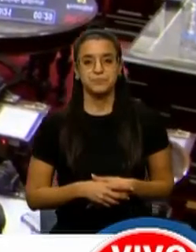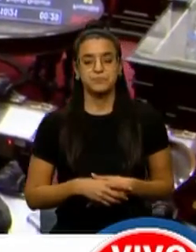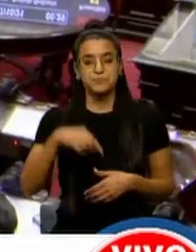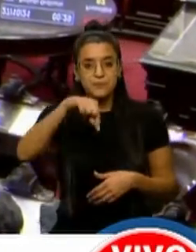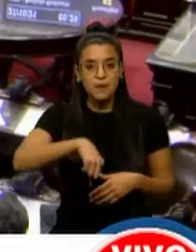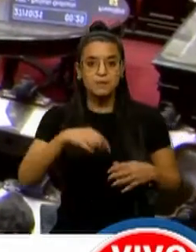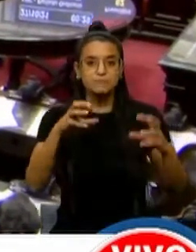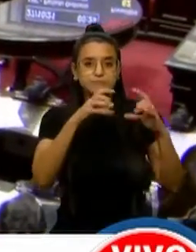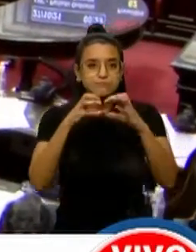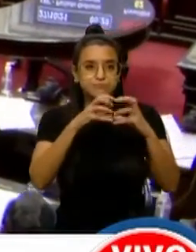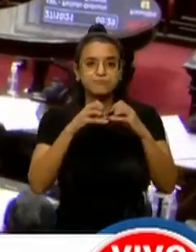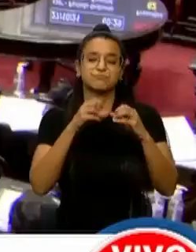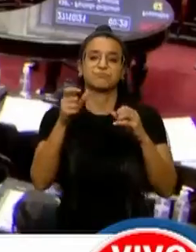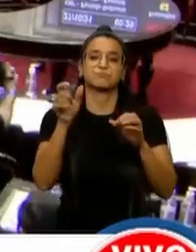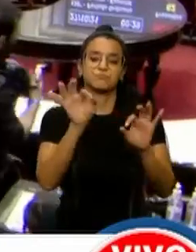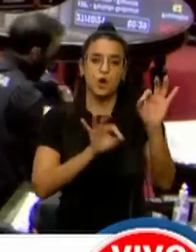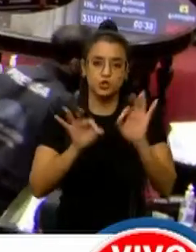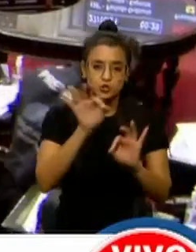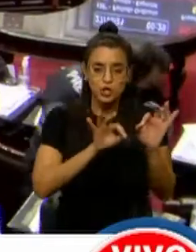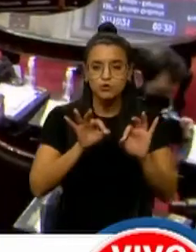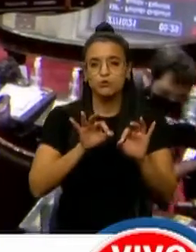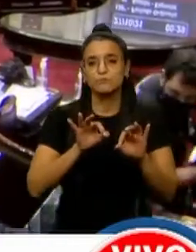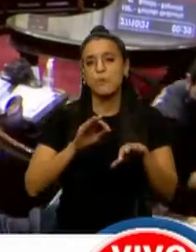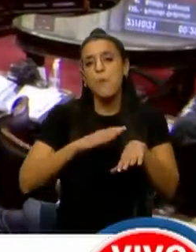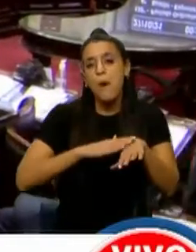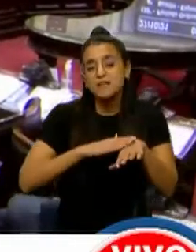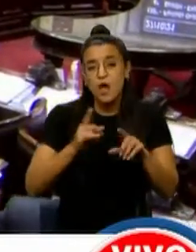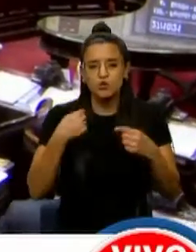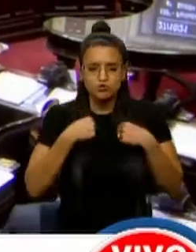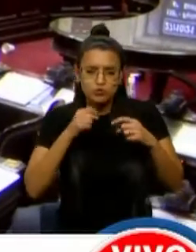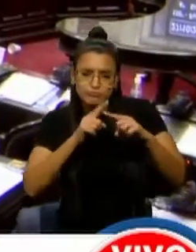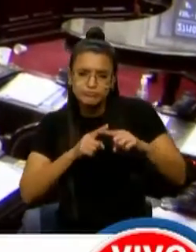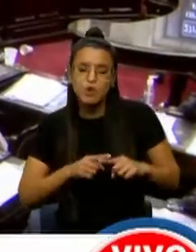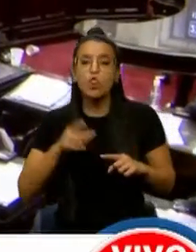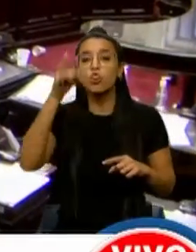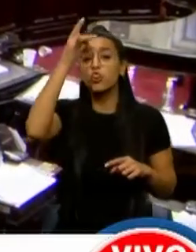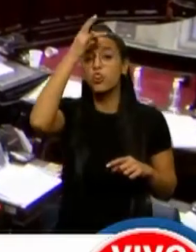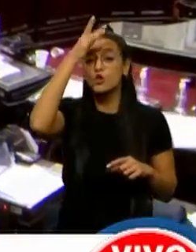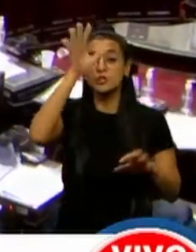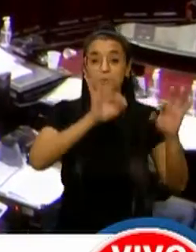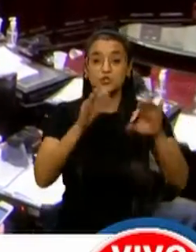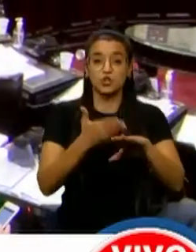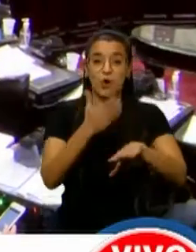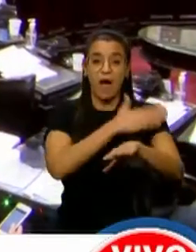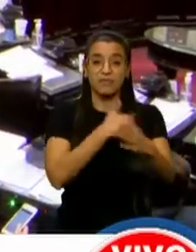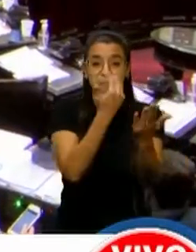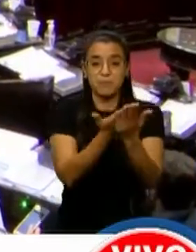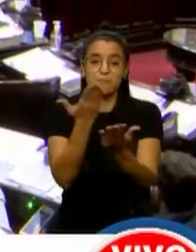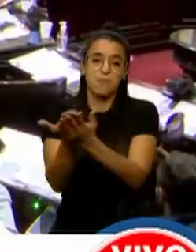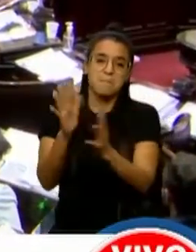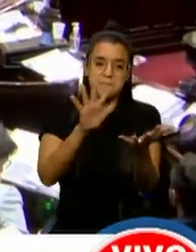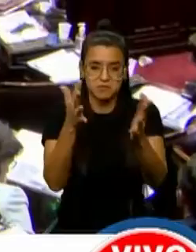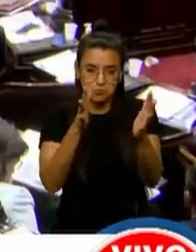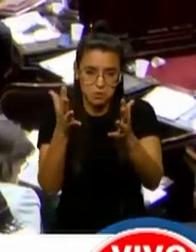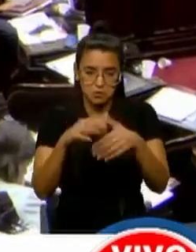llegamos al tratamiento de este proyecto basado en, según las cuentas que hice, 12 proyectos que estaban presentados, creo que uno más, uno